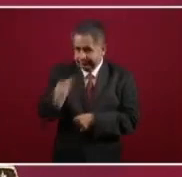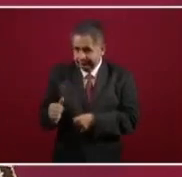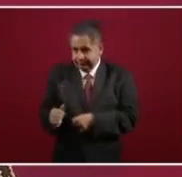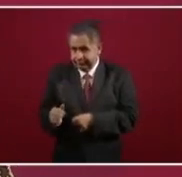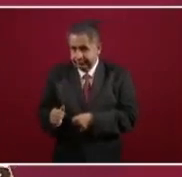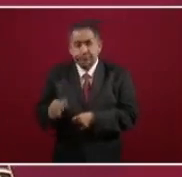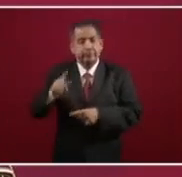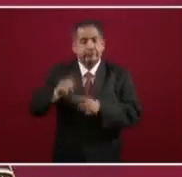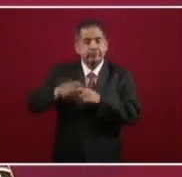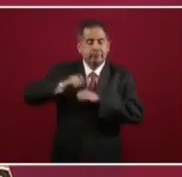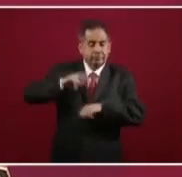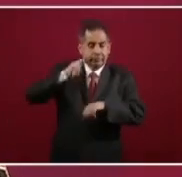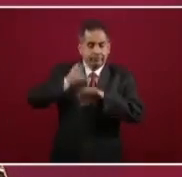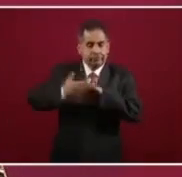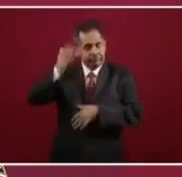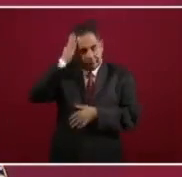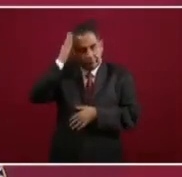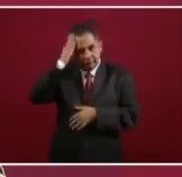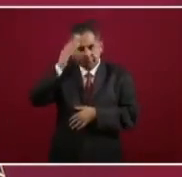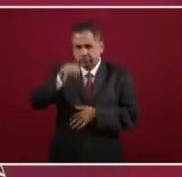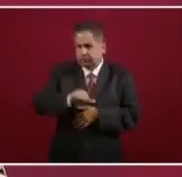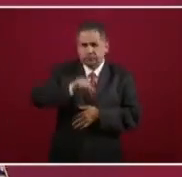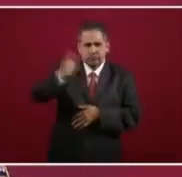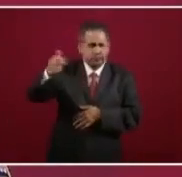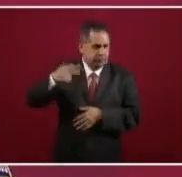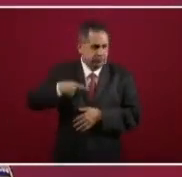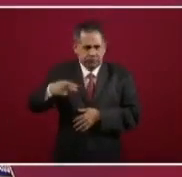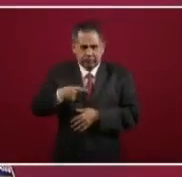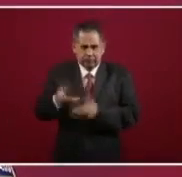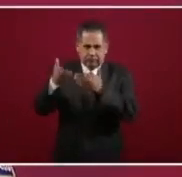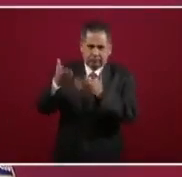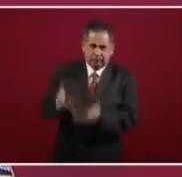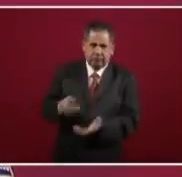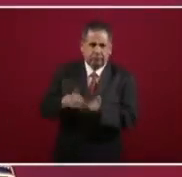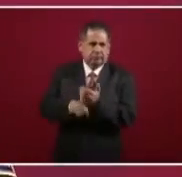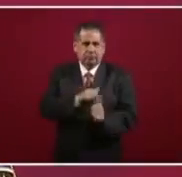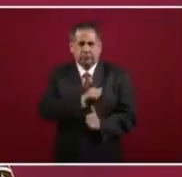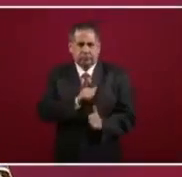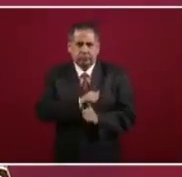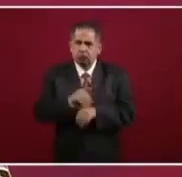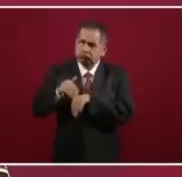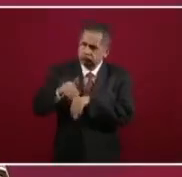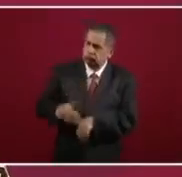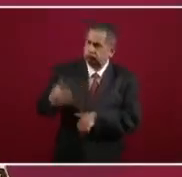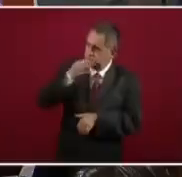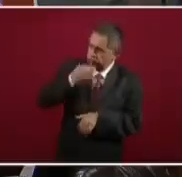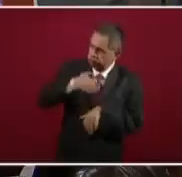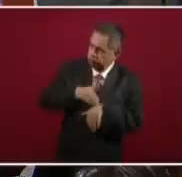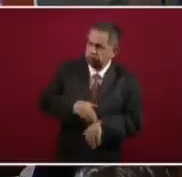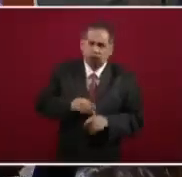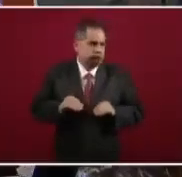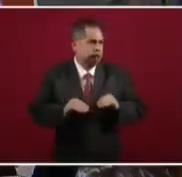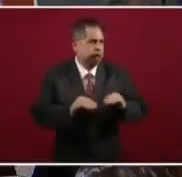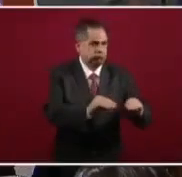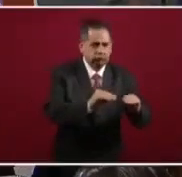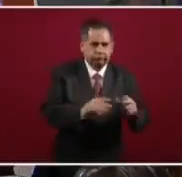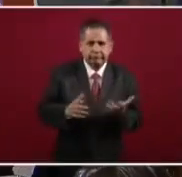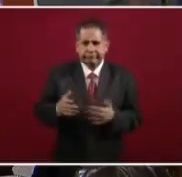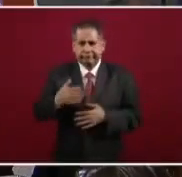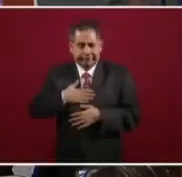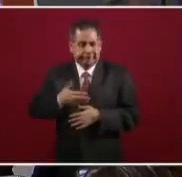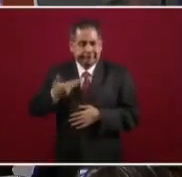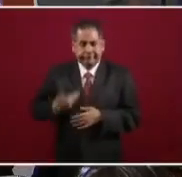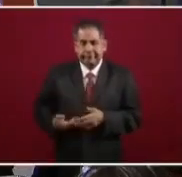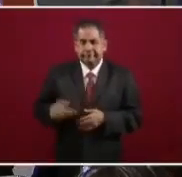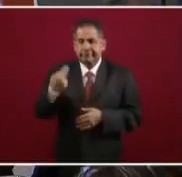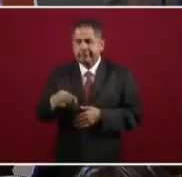llevaba el mando o quien realizó es otro otro elemento militar pero que eso obviamente no podemos dar